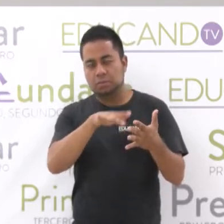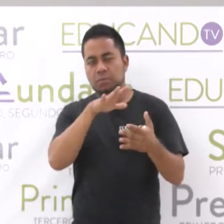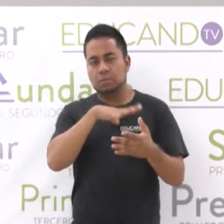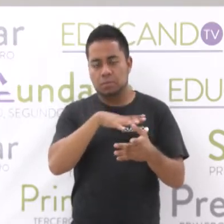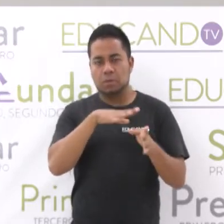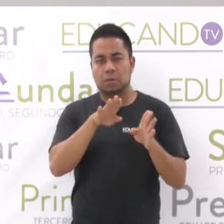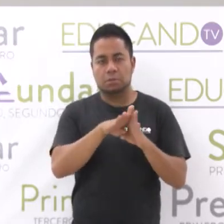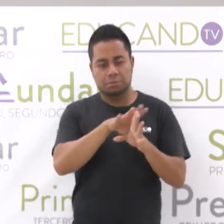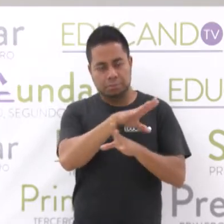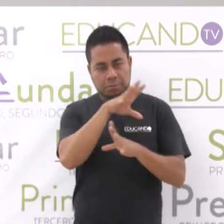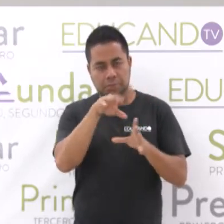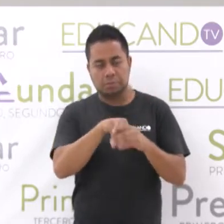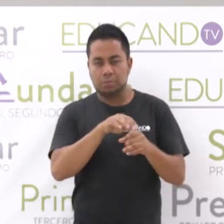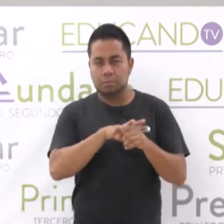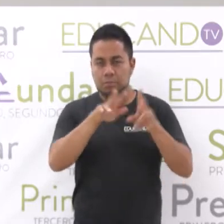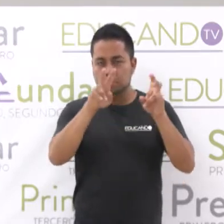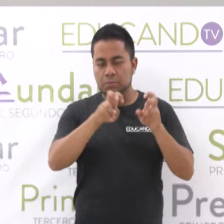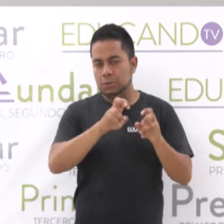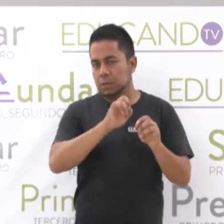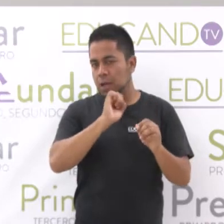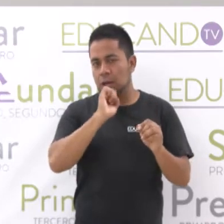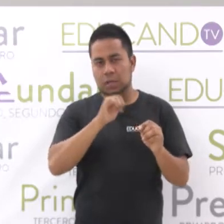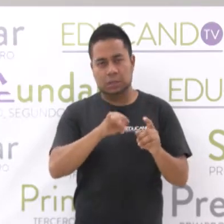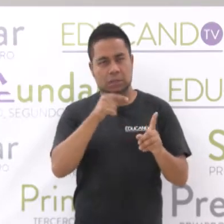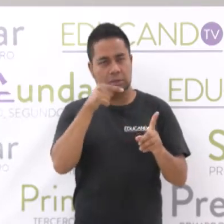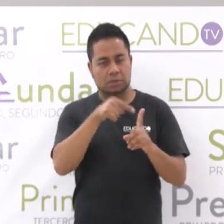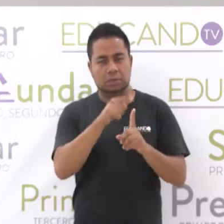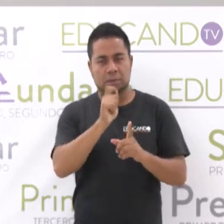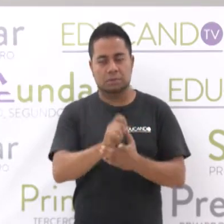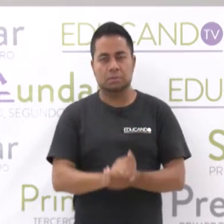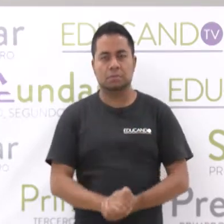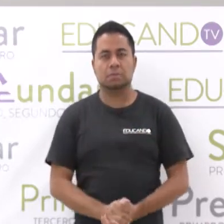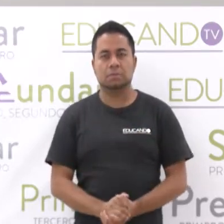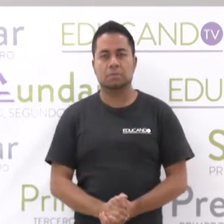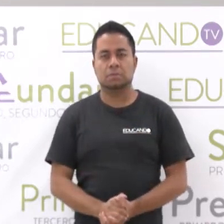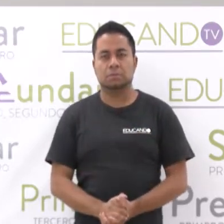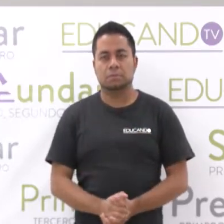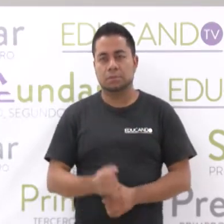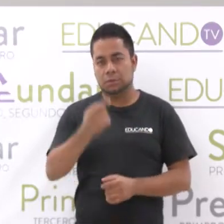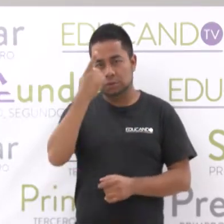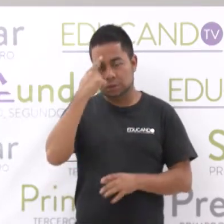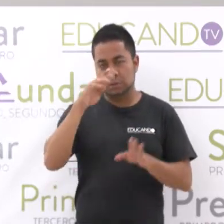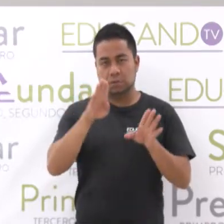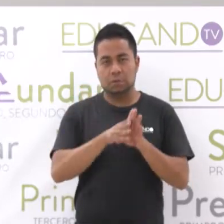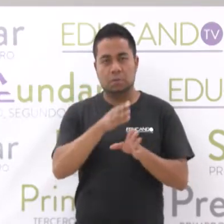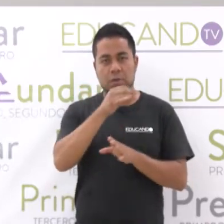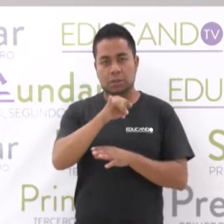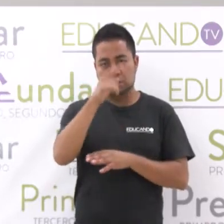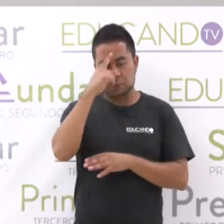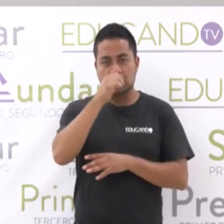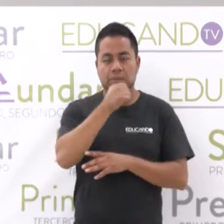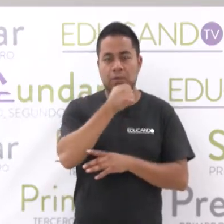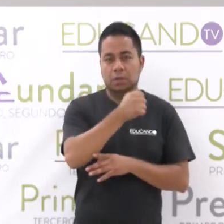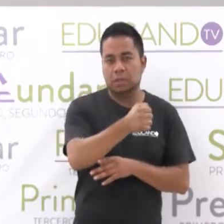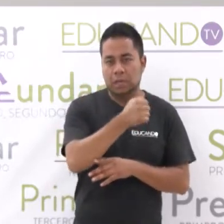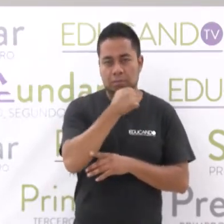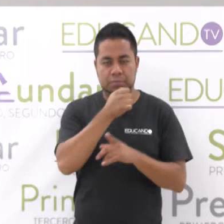manera amplia un tema en concreto. Esa sería nuestra noción o concepto de